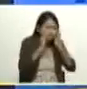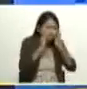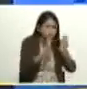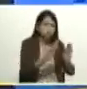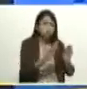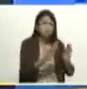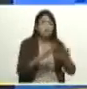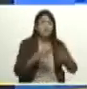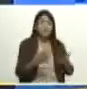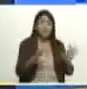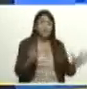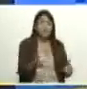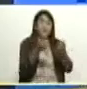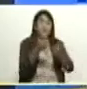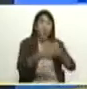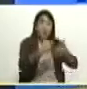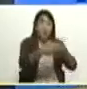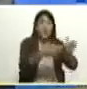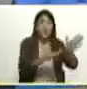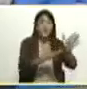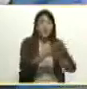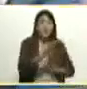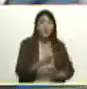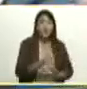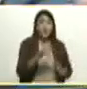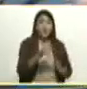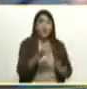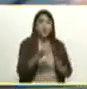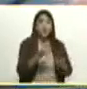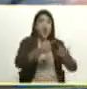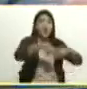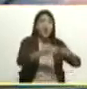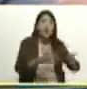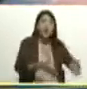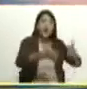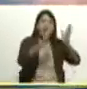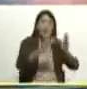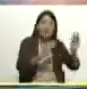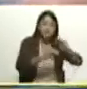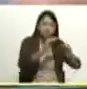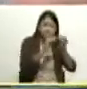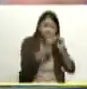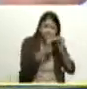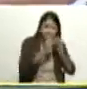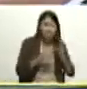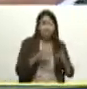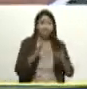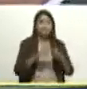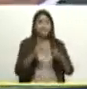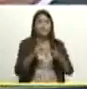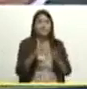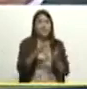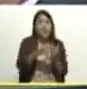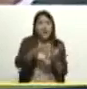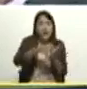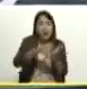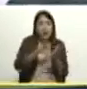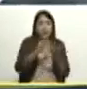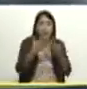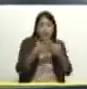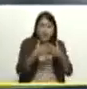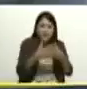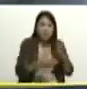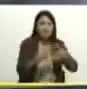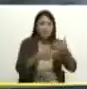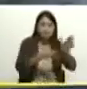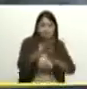en recuperar instalaciones industriales, se han enfocado en el desarrollo de la agroindustria, se han